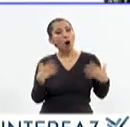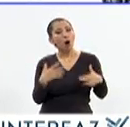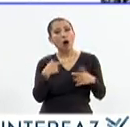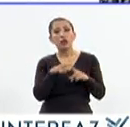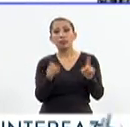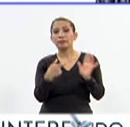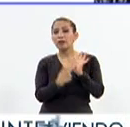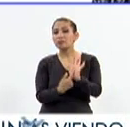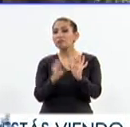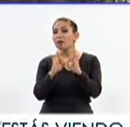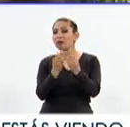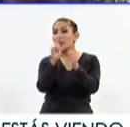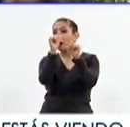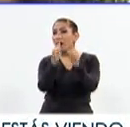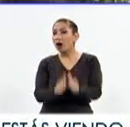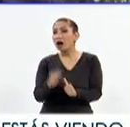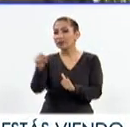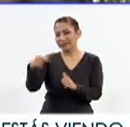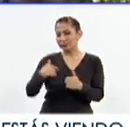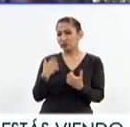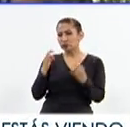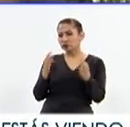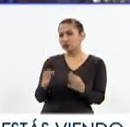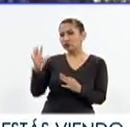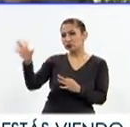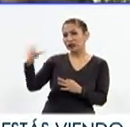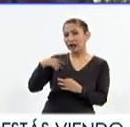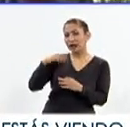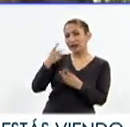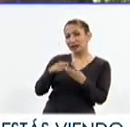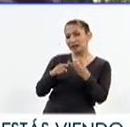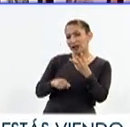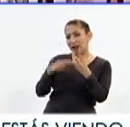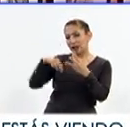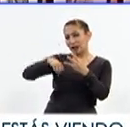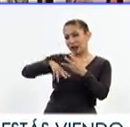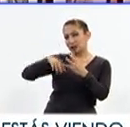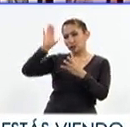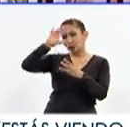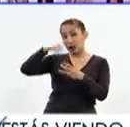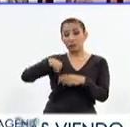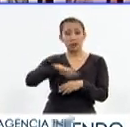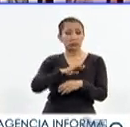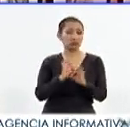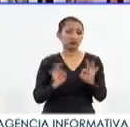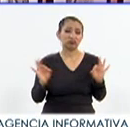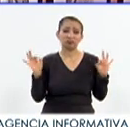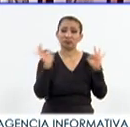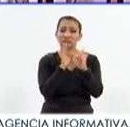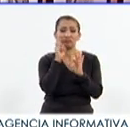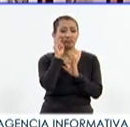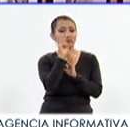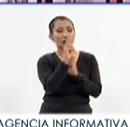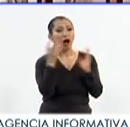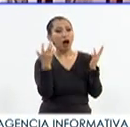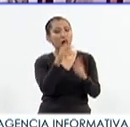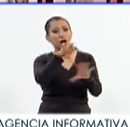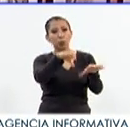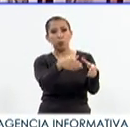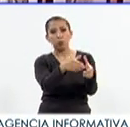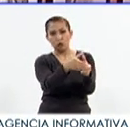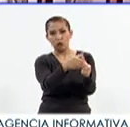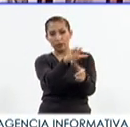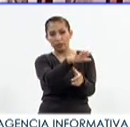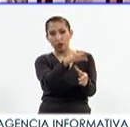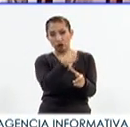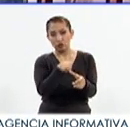de las manifestaciones artísticas originarias de la tercera raíz cultural. Para nosotros es muy importante visibilizar a estas